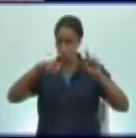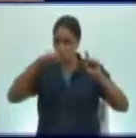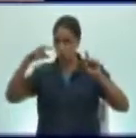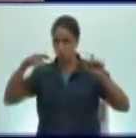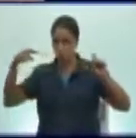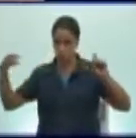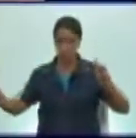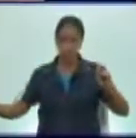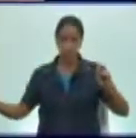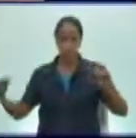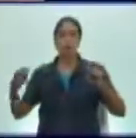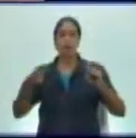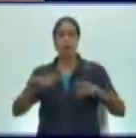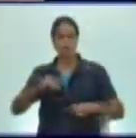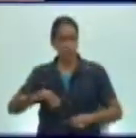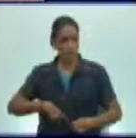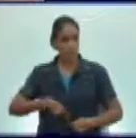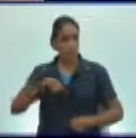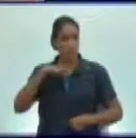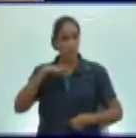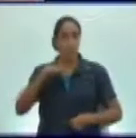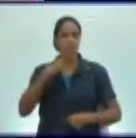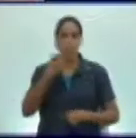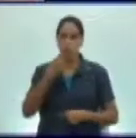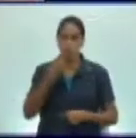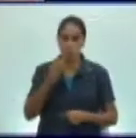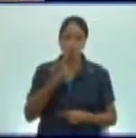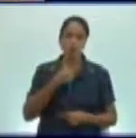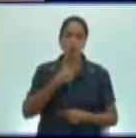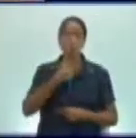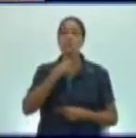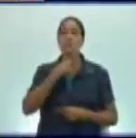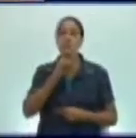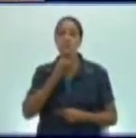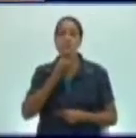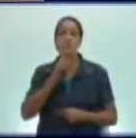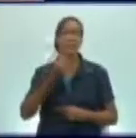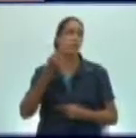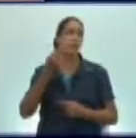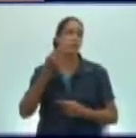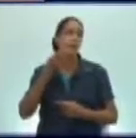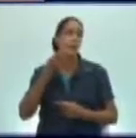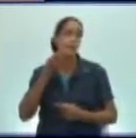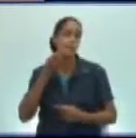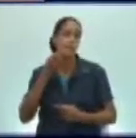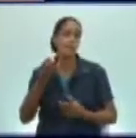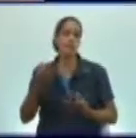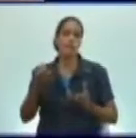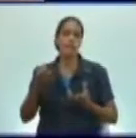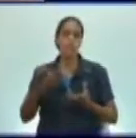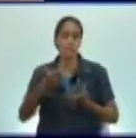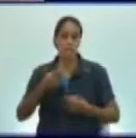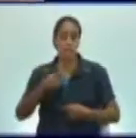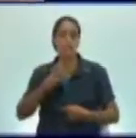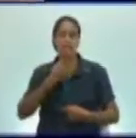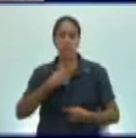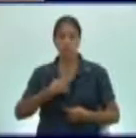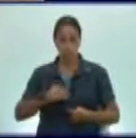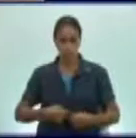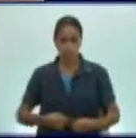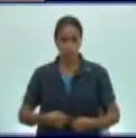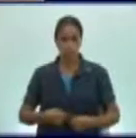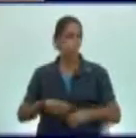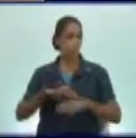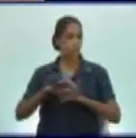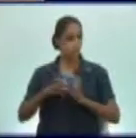sistema digestivo: la boca, la faringe, el esófago, el buche, la molleja, el intestino y el ano. Sistema digestivo completo